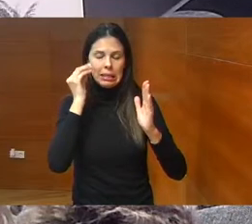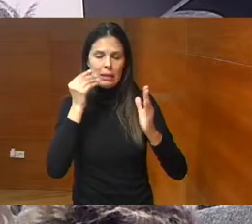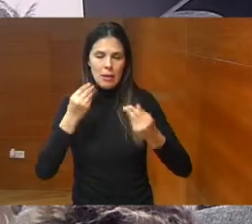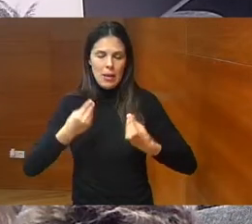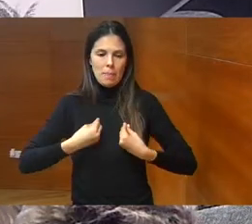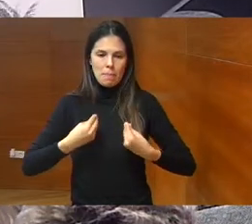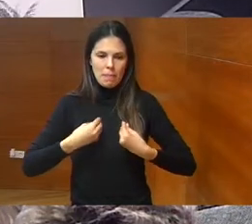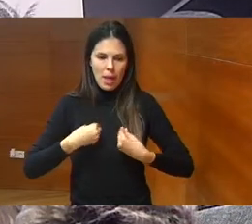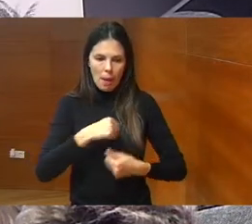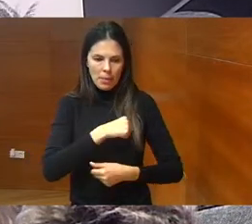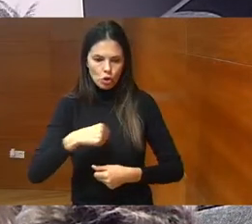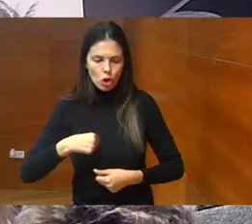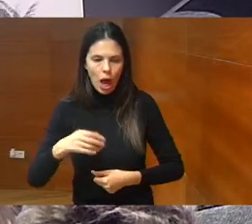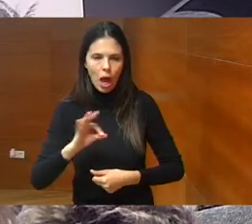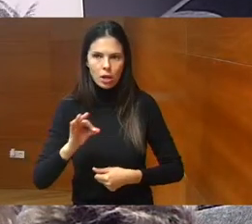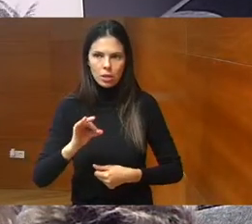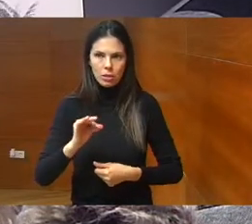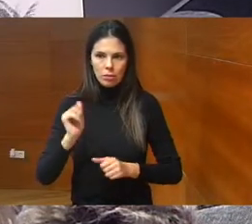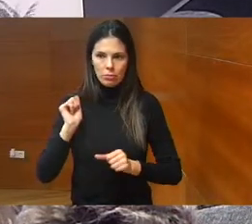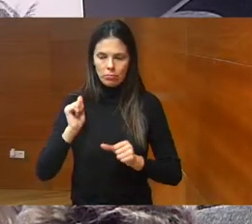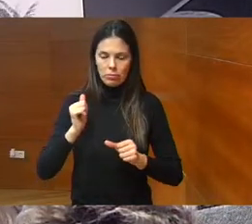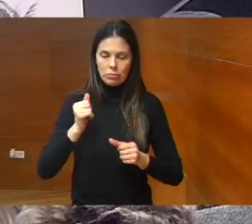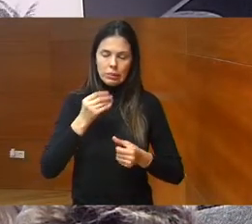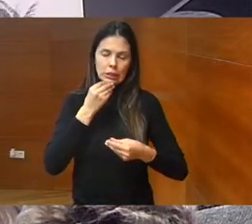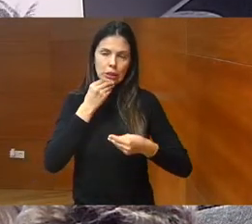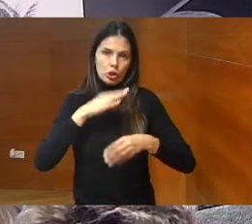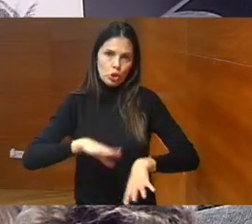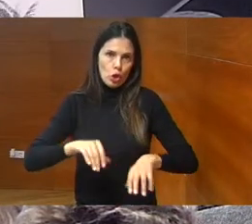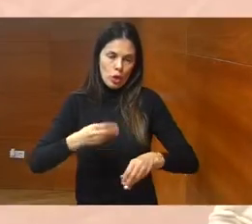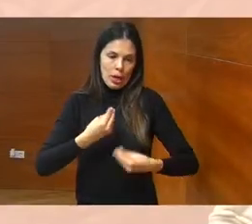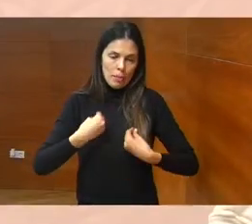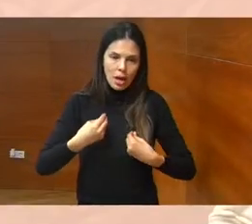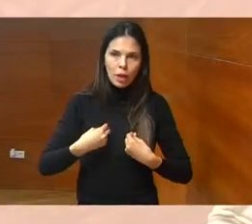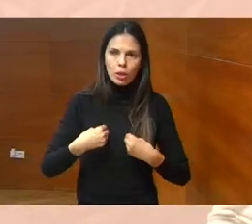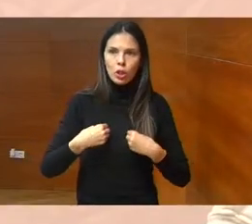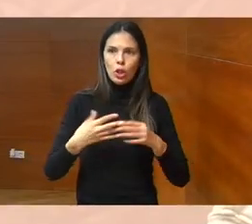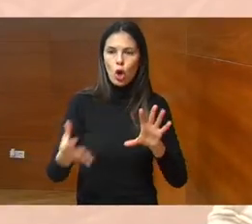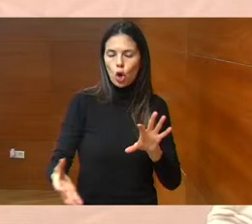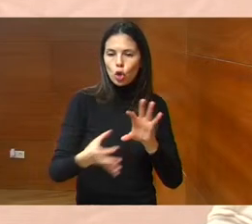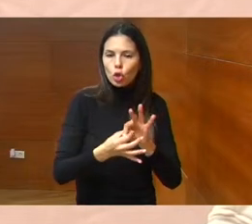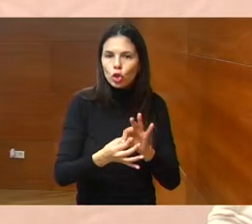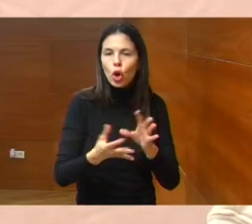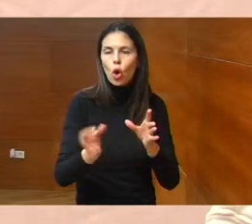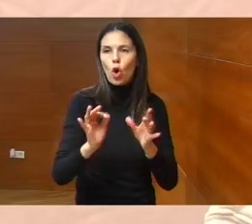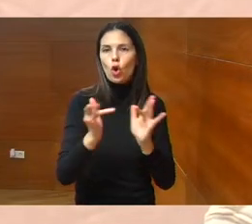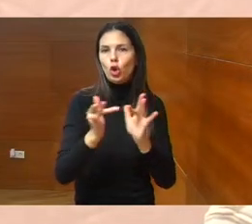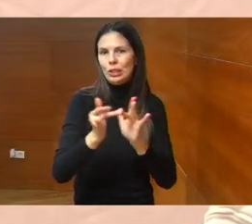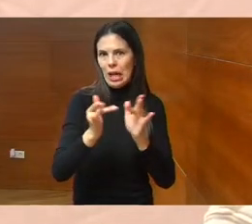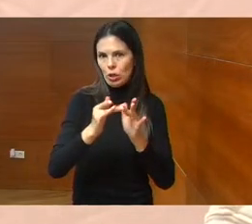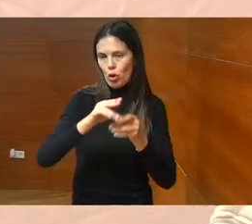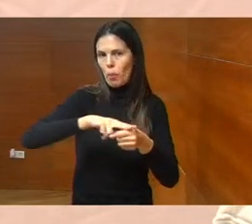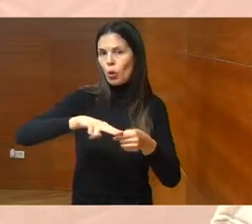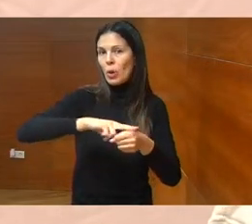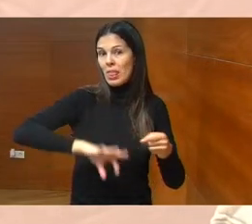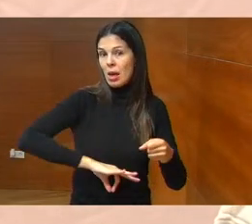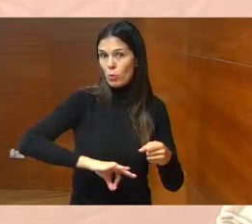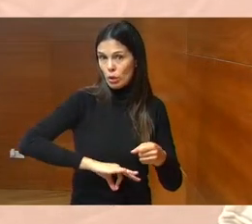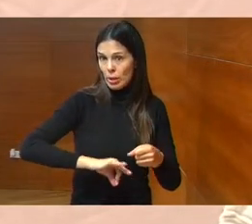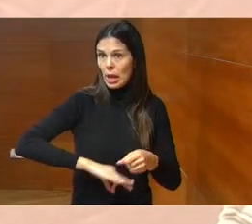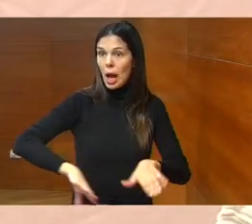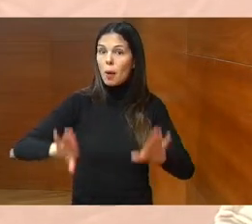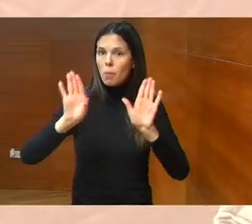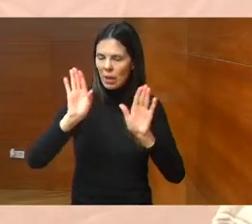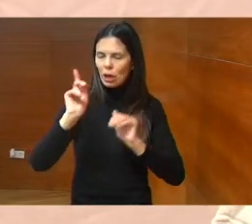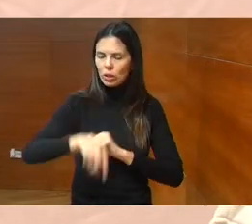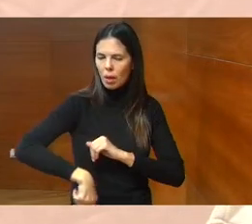trayectoria personal o vital tiberón conexión contacto con a provincia de pontevedra Pero también es